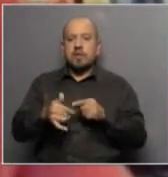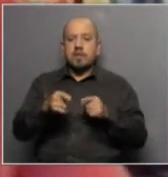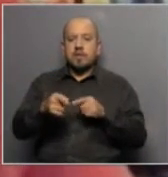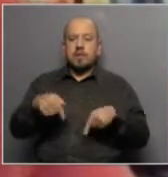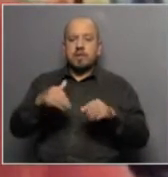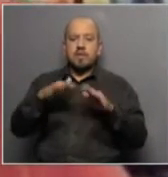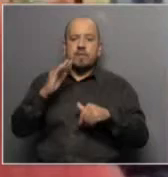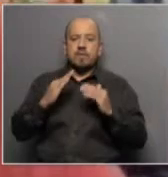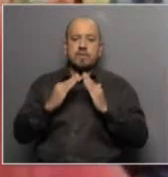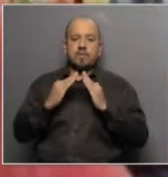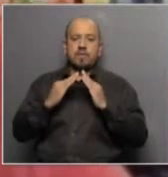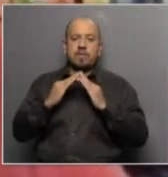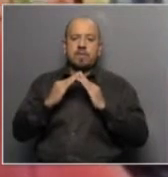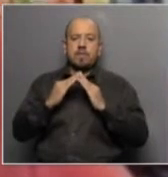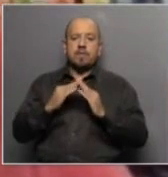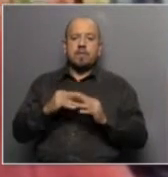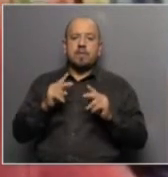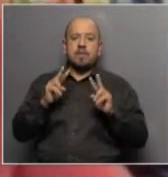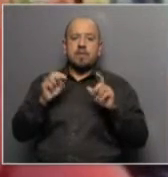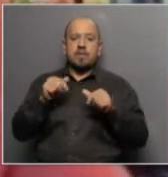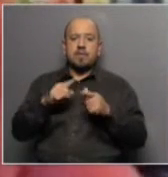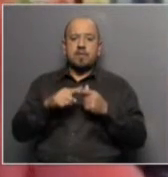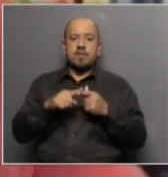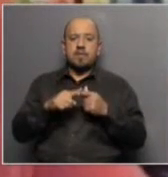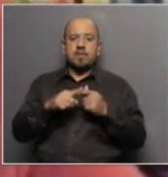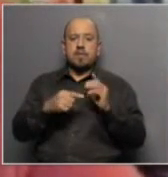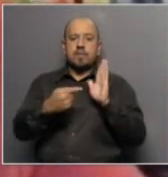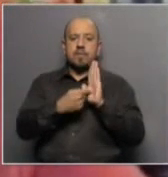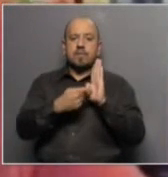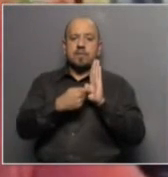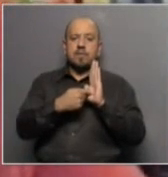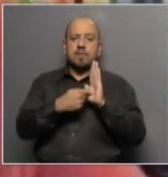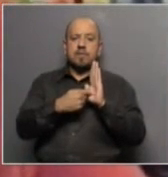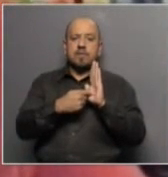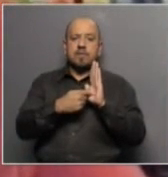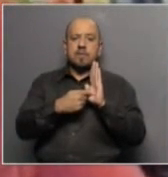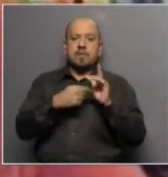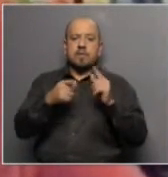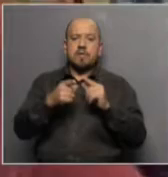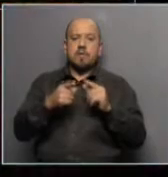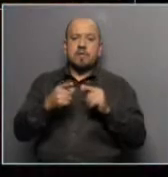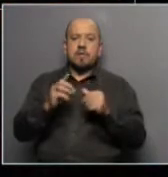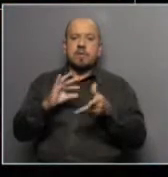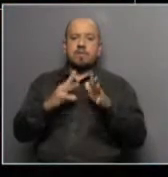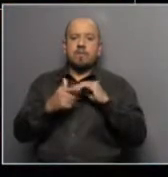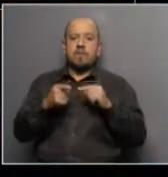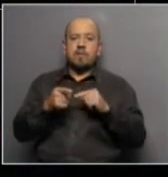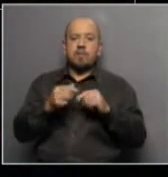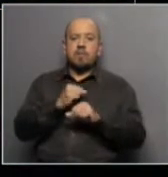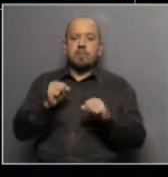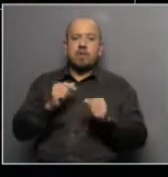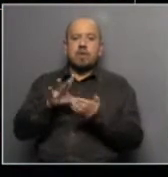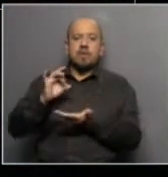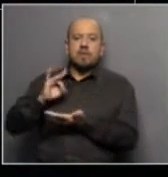La más clara obviamente tiene que ver con la sección específica que modifica los mecanismos para los